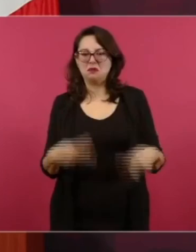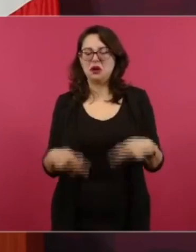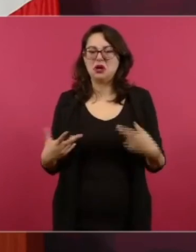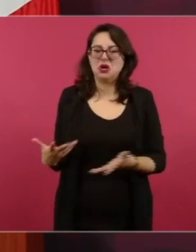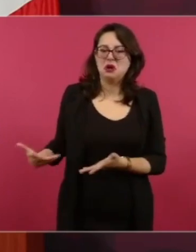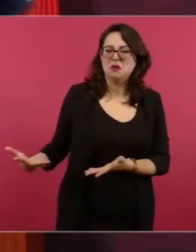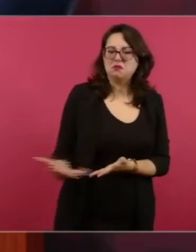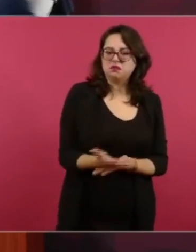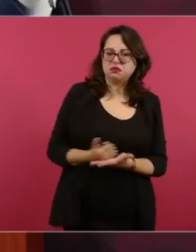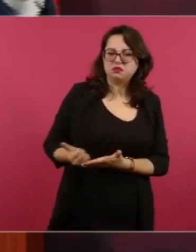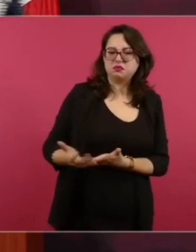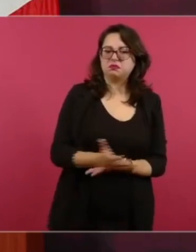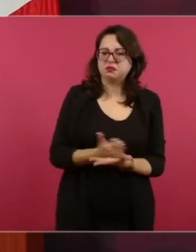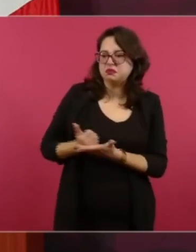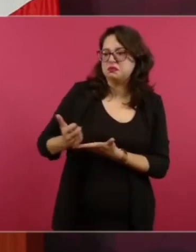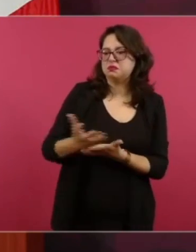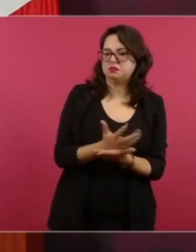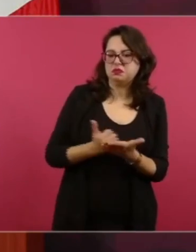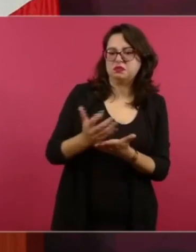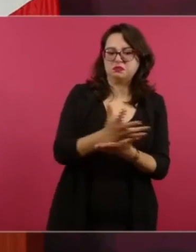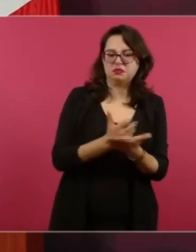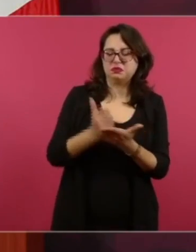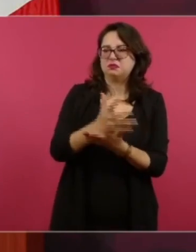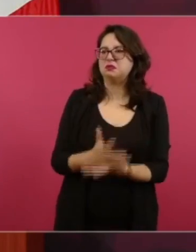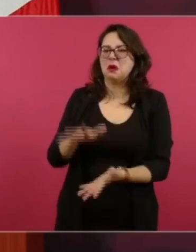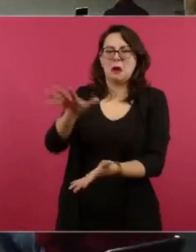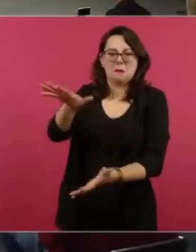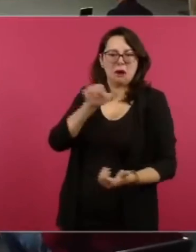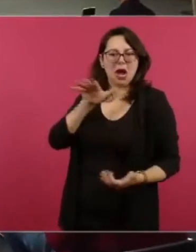y llegó muchísimo dinero, pero todo